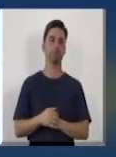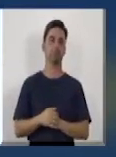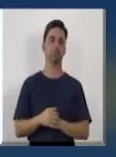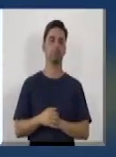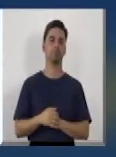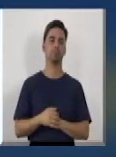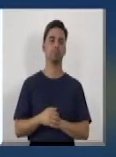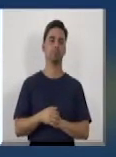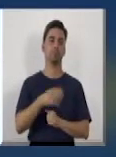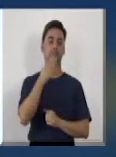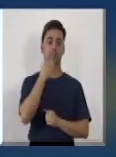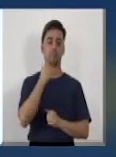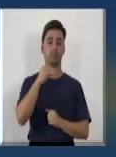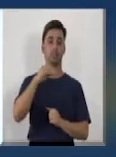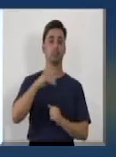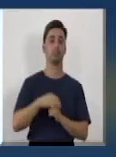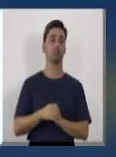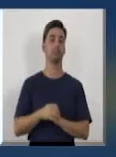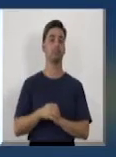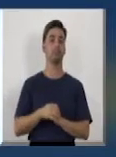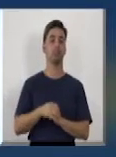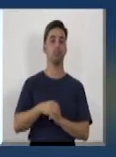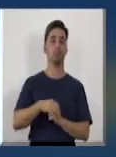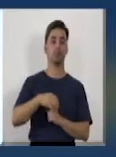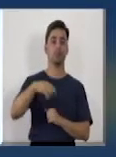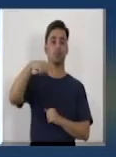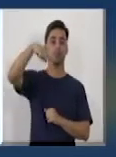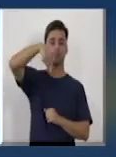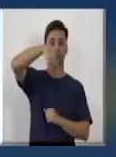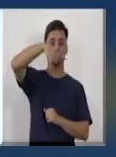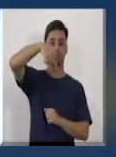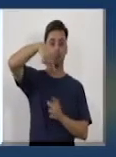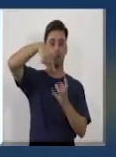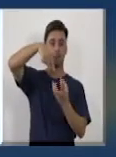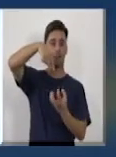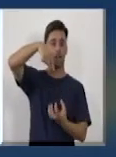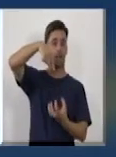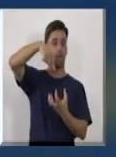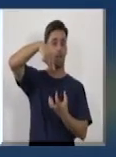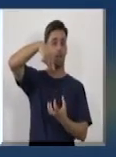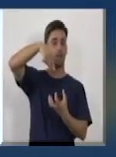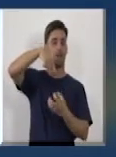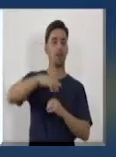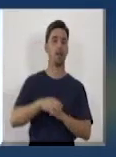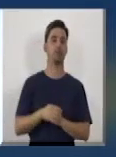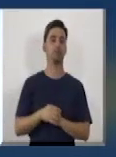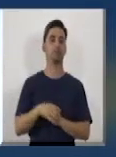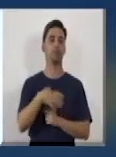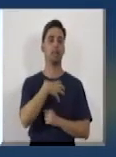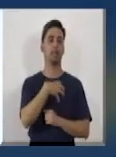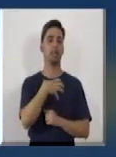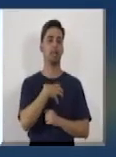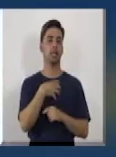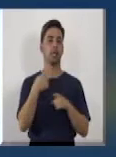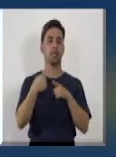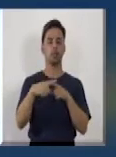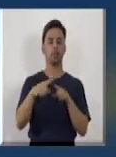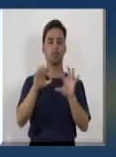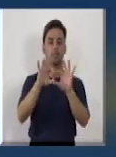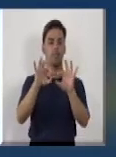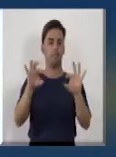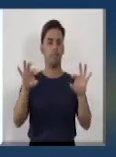que cuelga de un hilo interactúa con una varilla de plástico, también electrizada, como se muestra en el